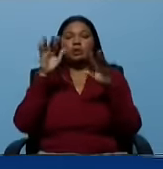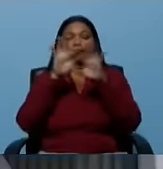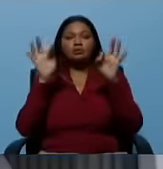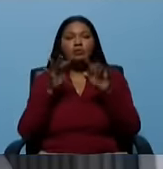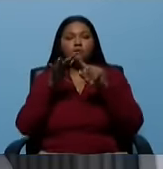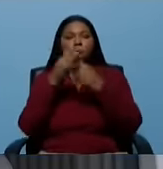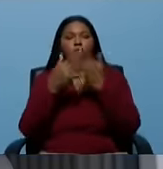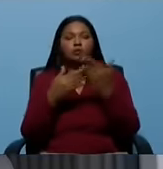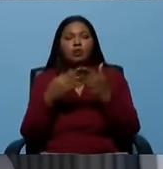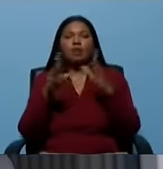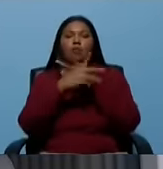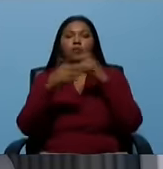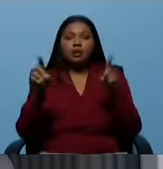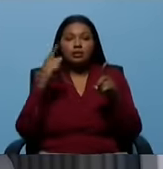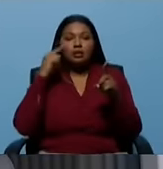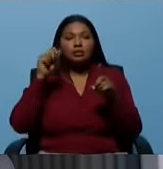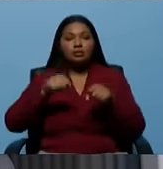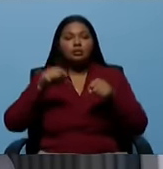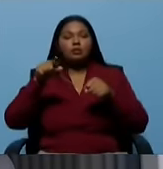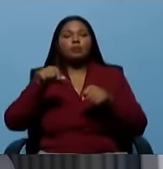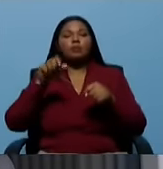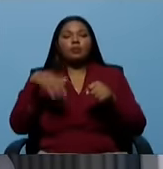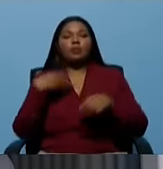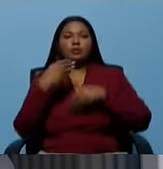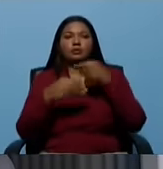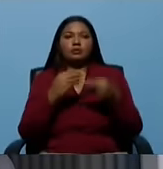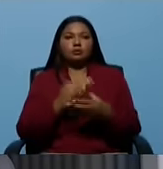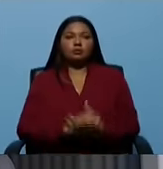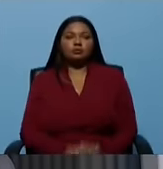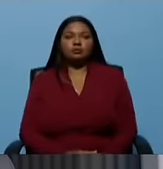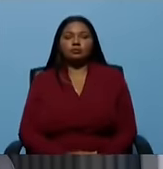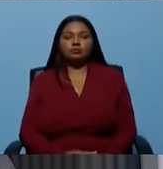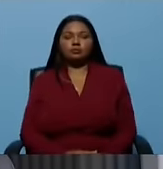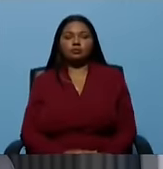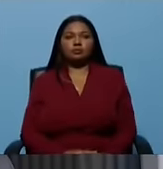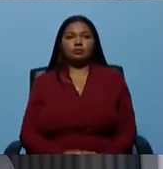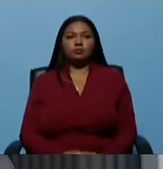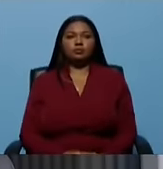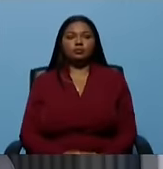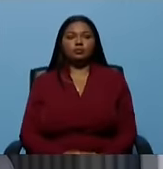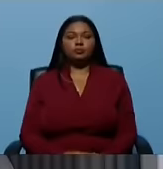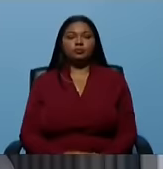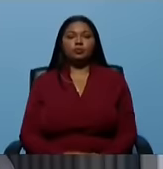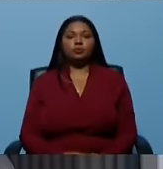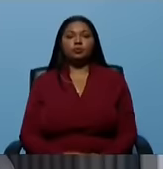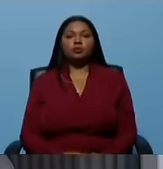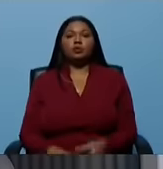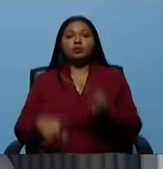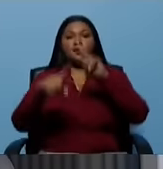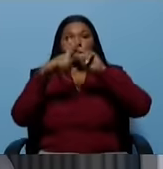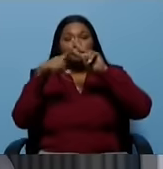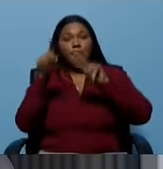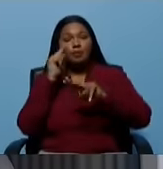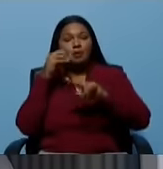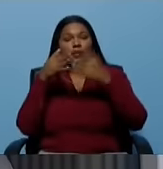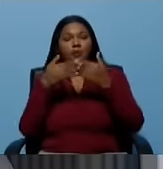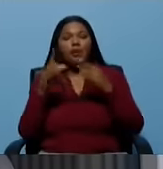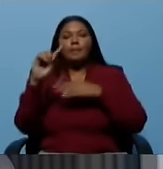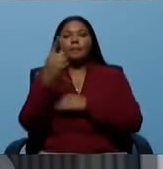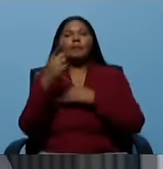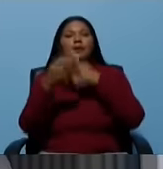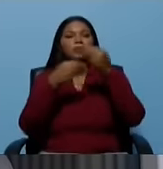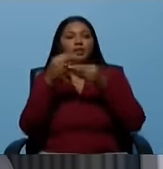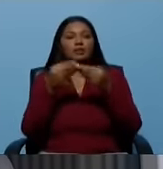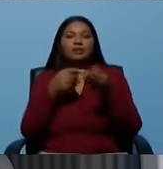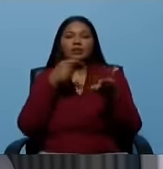estatales de la Democracia los modos cuando tú revisas eh las listas de los financiamientos a los candidatos él es el principal